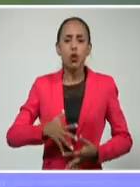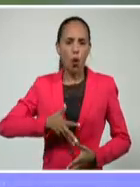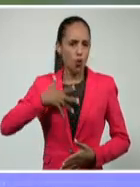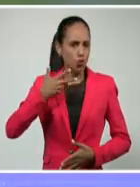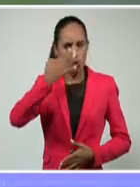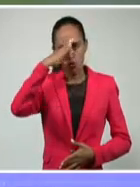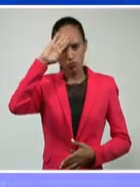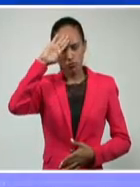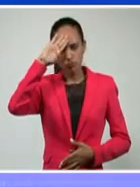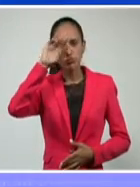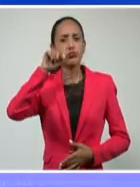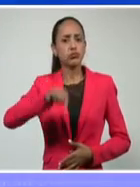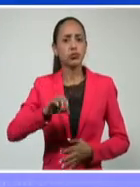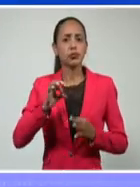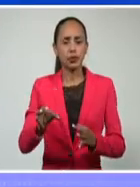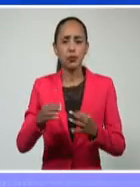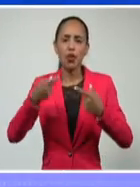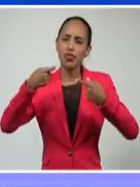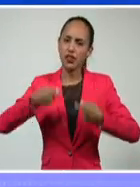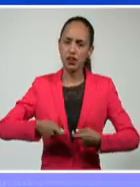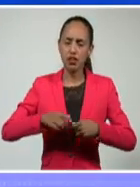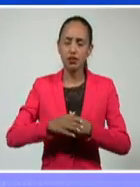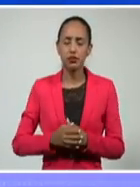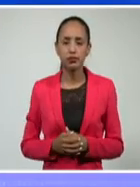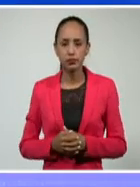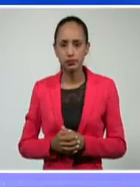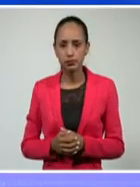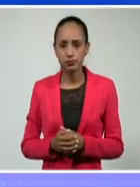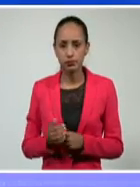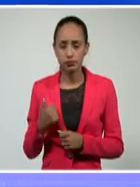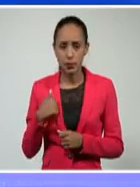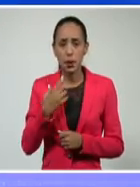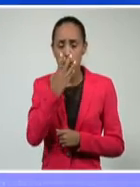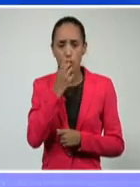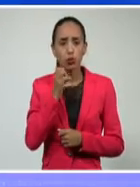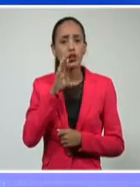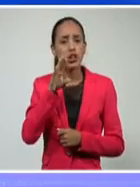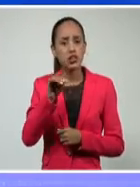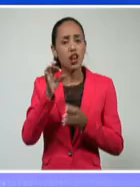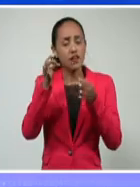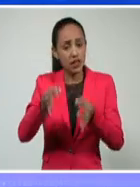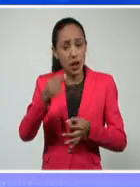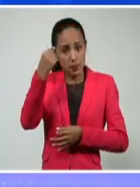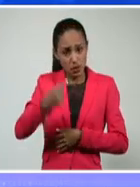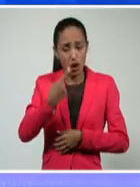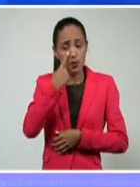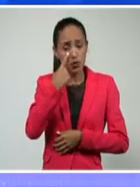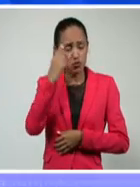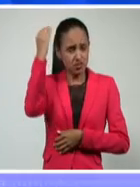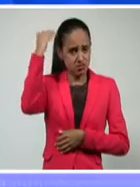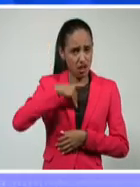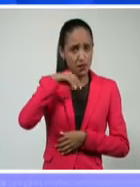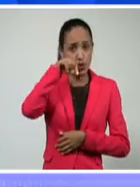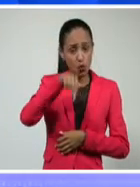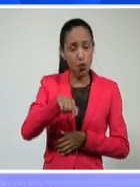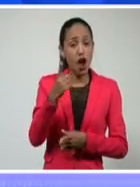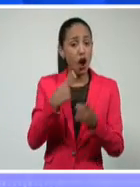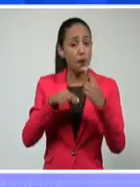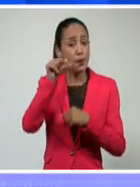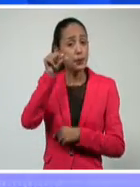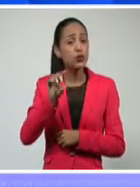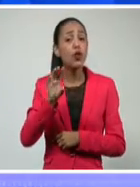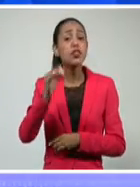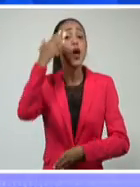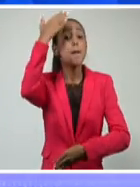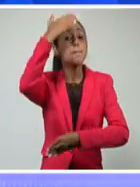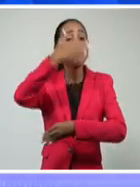precio. Miren amigos, a mí me gusta hablar con apego a la verdad, los que me conocen lo saben. Hoy hay quienes aseguran que el bloqueo